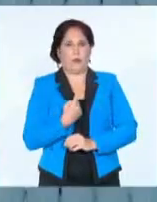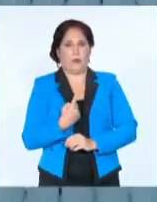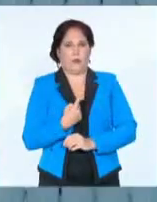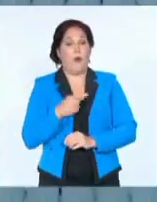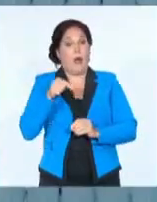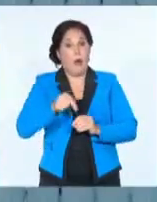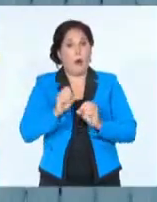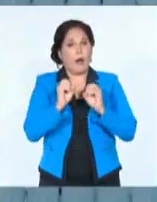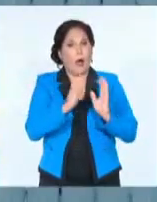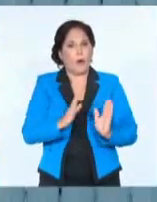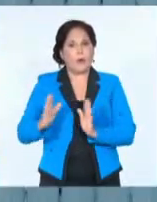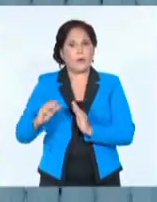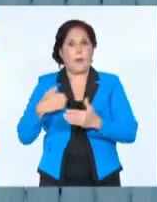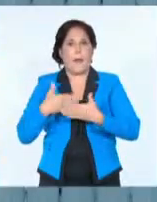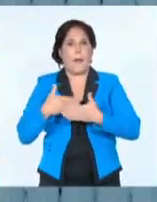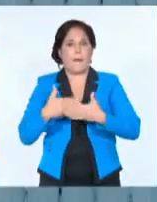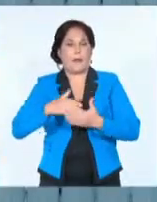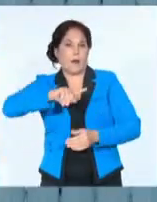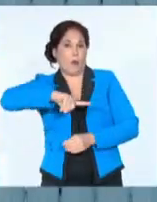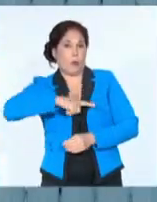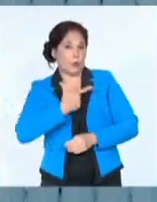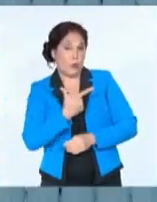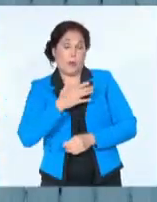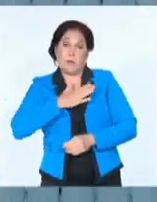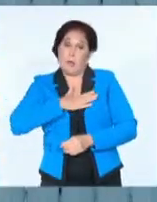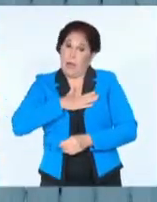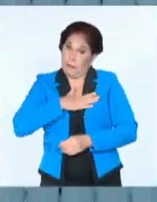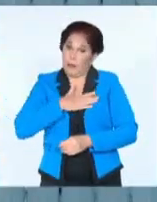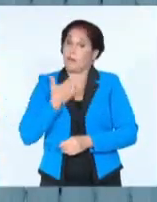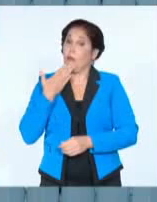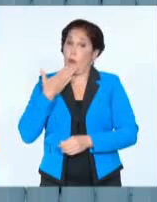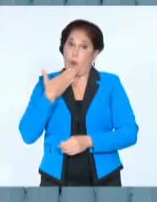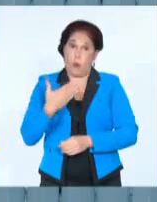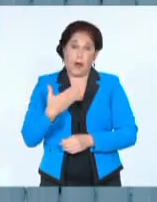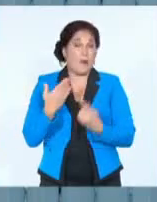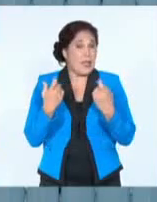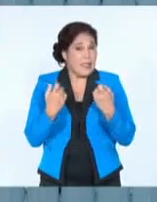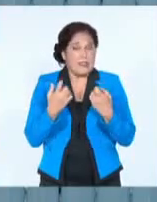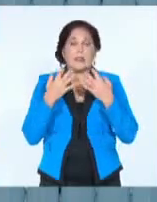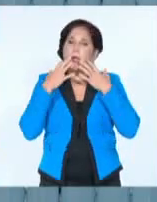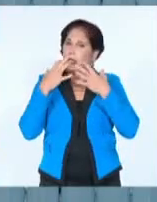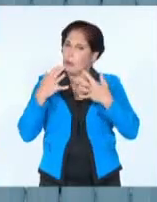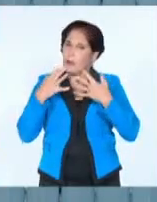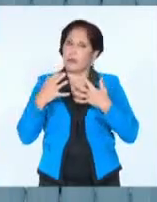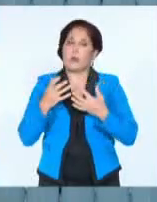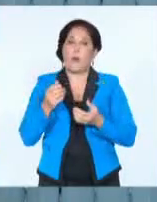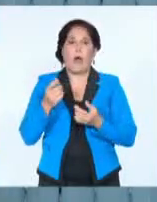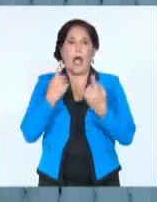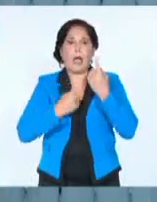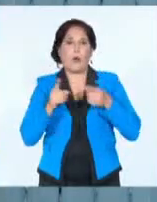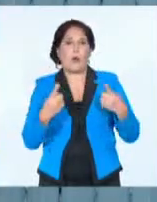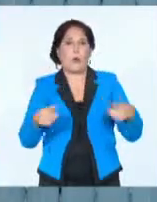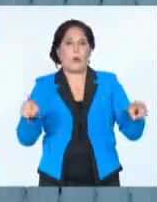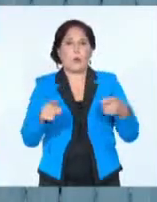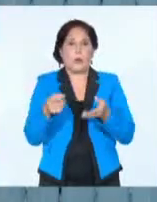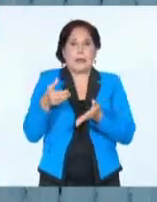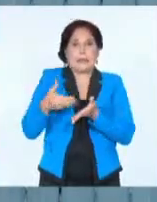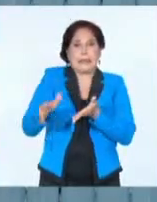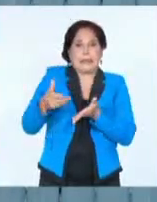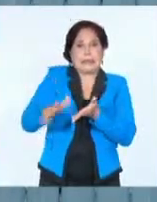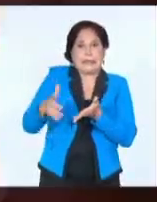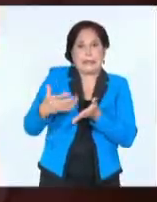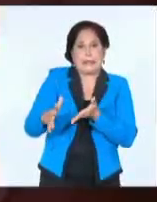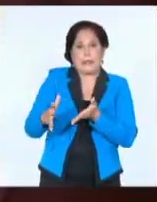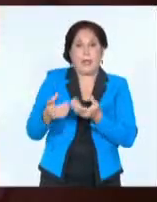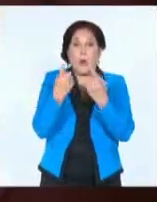reordenamiento empresarial para la cultura, creo que es muy bueno, muy necesario, porque es verdad que hay que hacer una depuración, porque es que somos demasiados músicos, ya esto